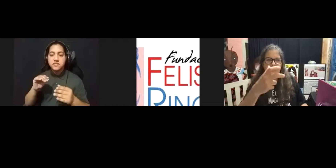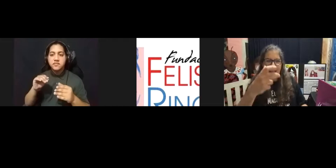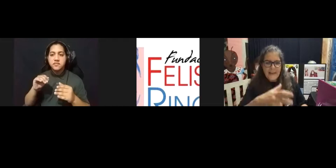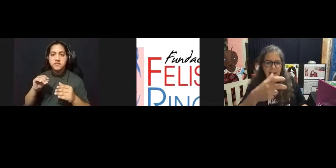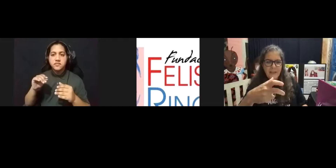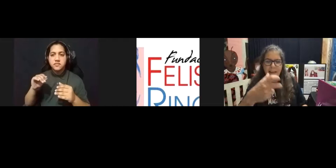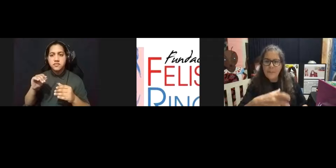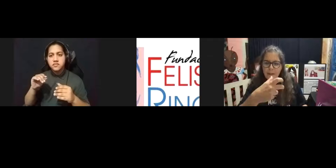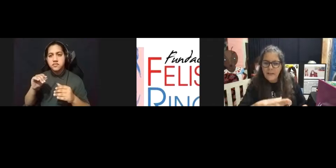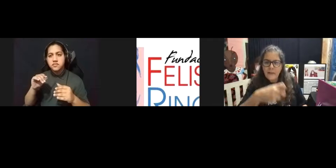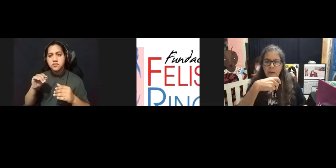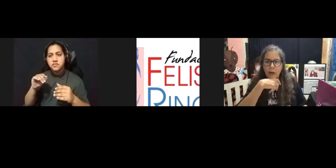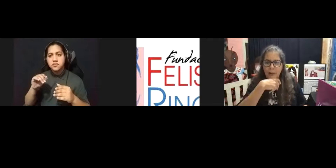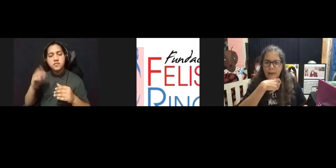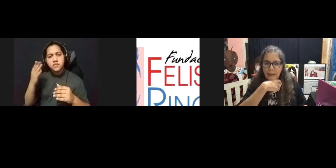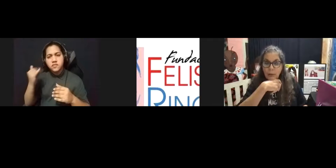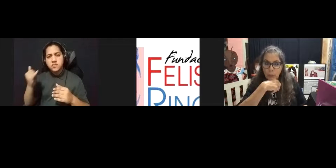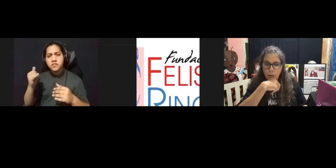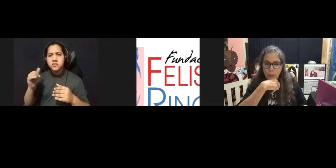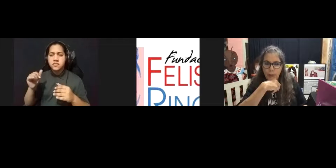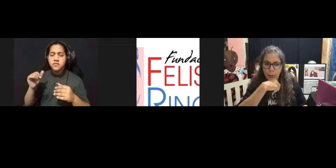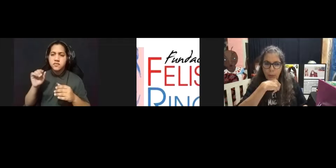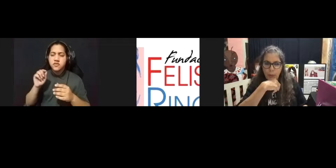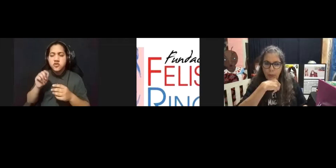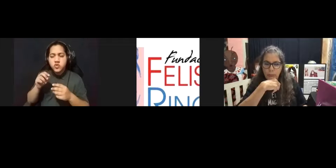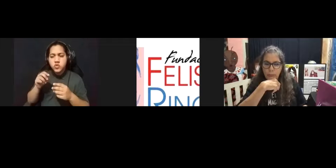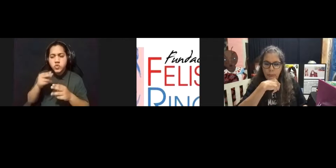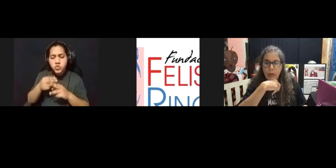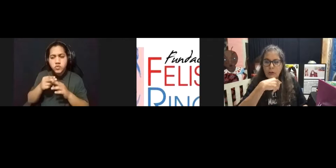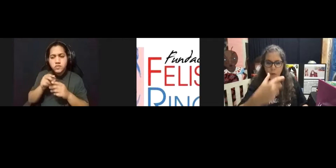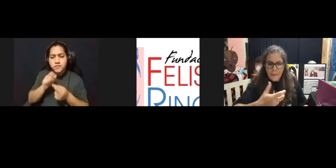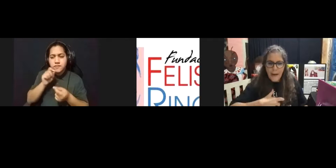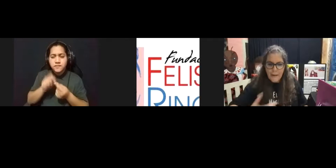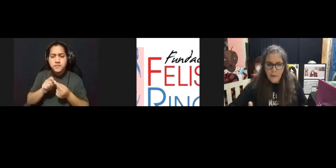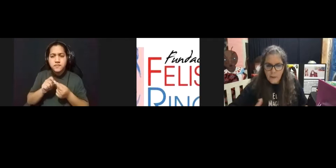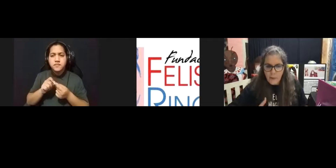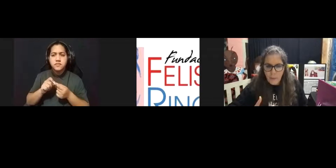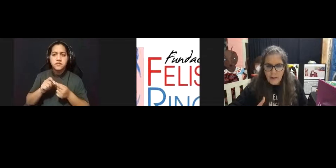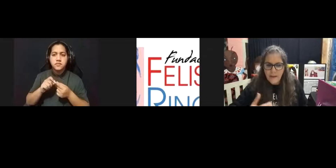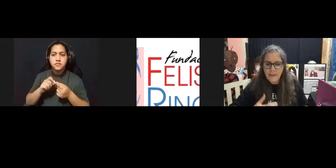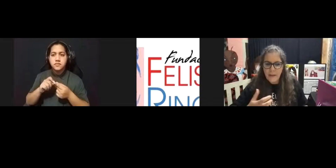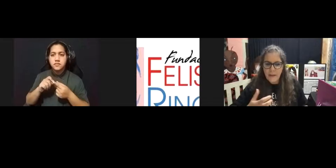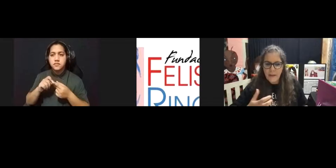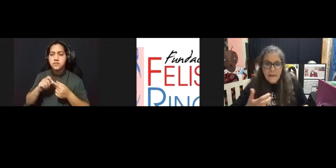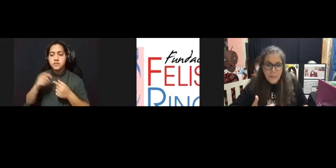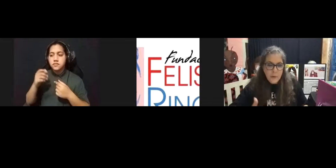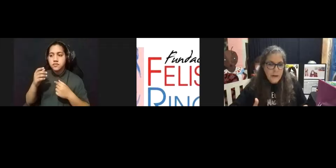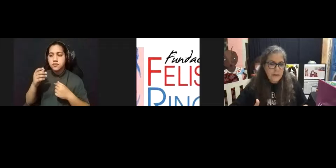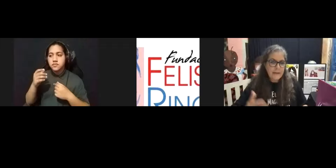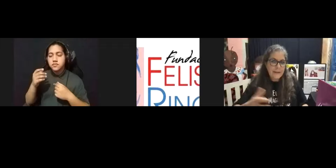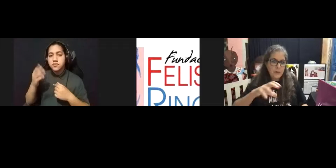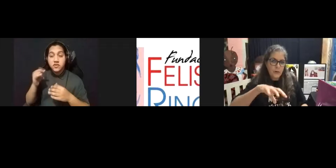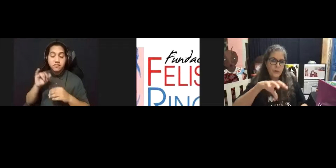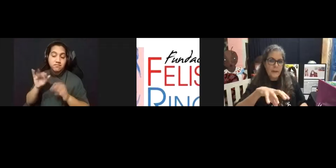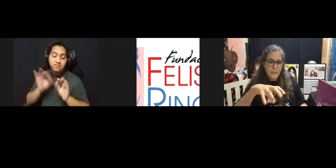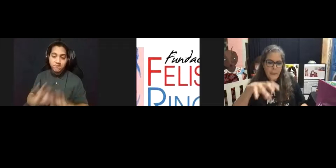qué ellas en específico adquirieron un nombre propio? Yo me imagino que fue porque se hicieron tan